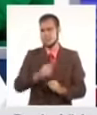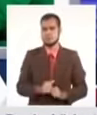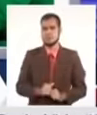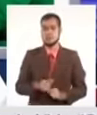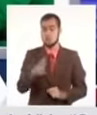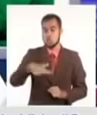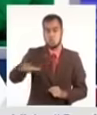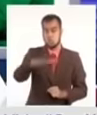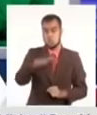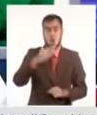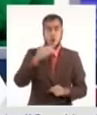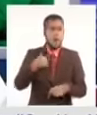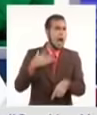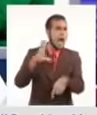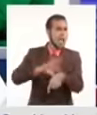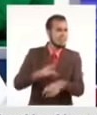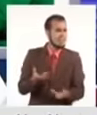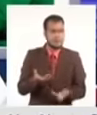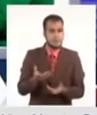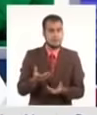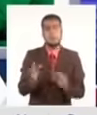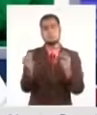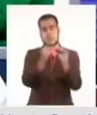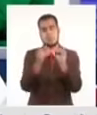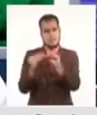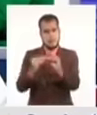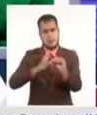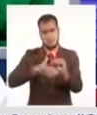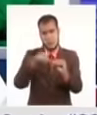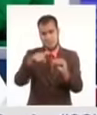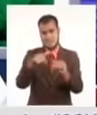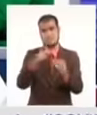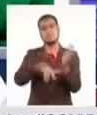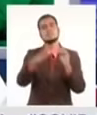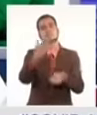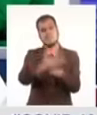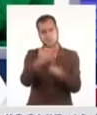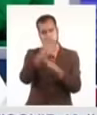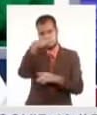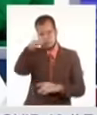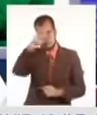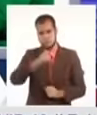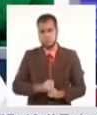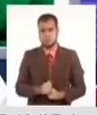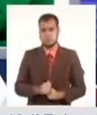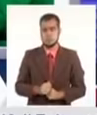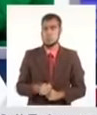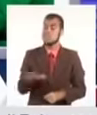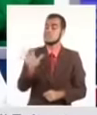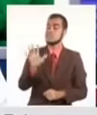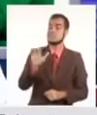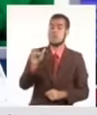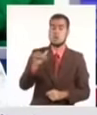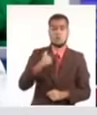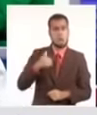transmisión autóctona en la provincia de Santiago de Cuba. Y los 5 canadienses que